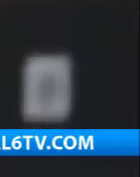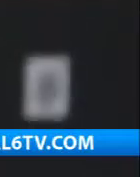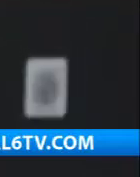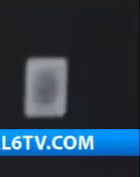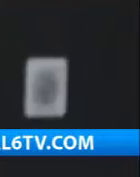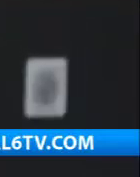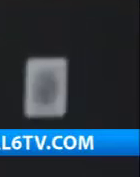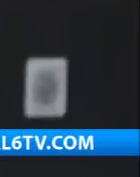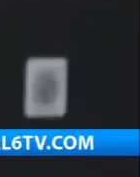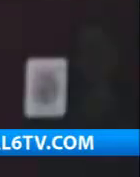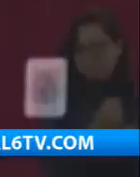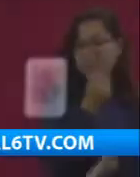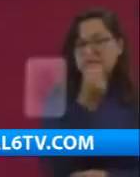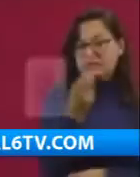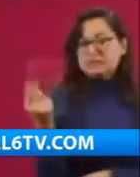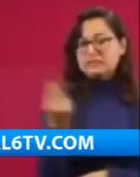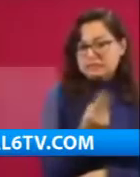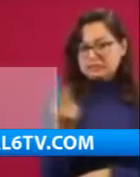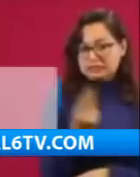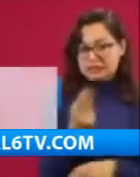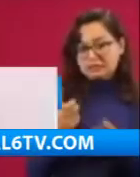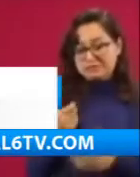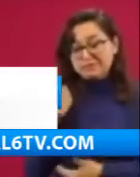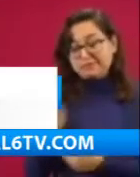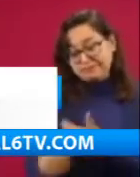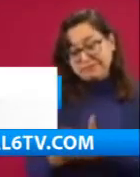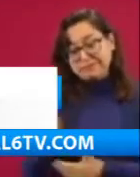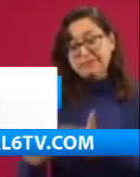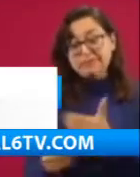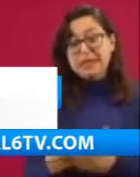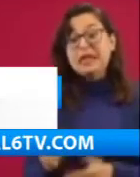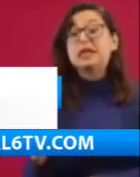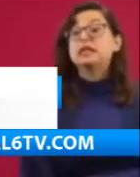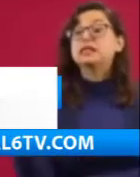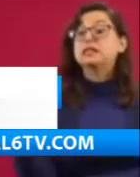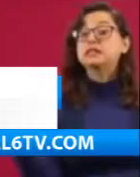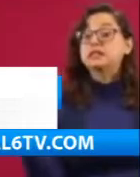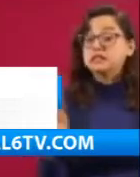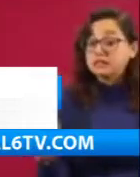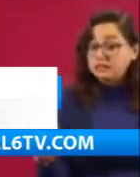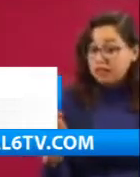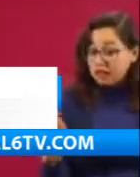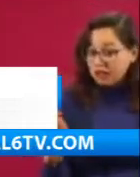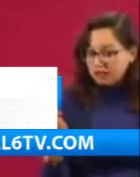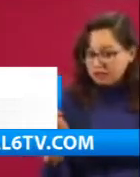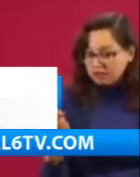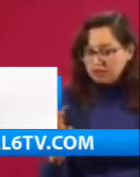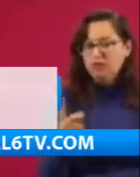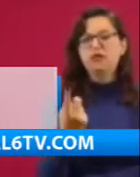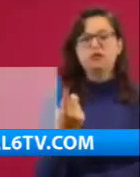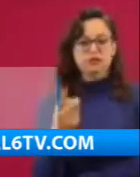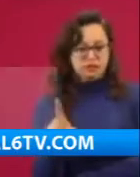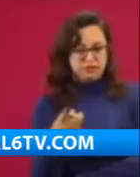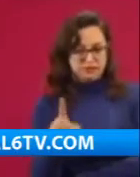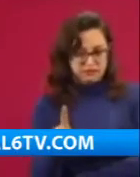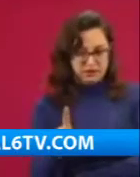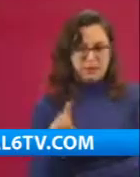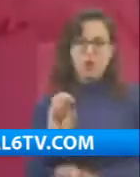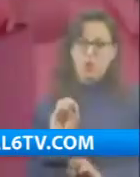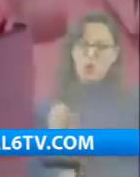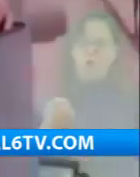Alcocer Varela, titular de Salud. Posiblemente con ella empezaremos en diciembre o más tardar en